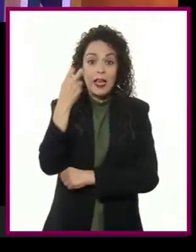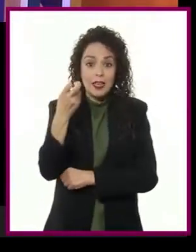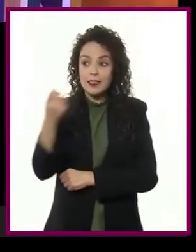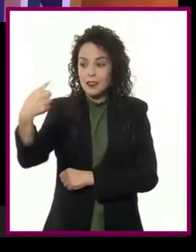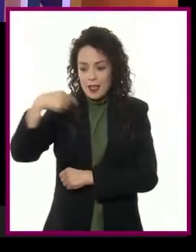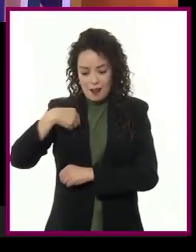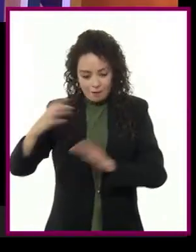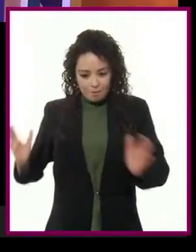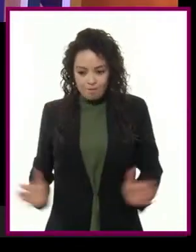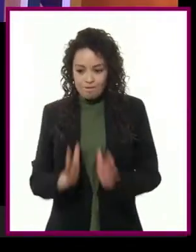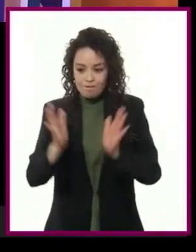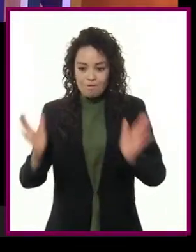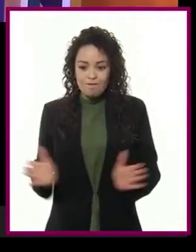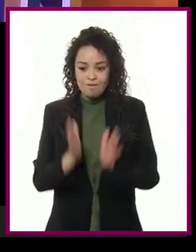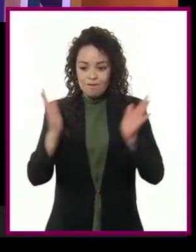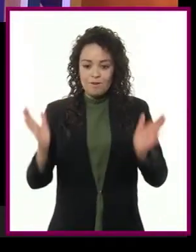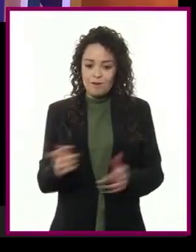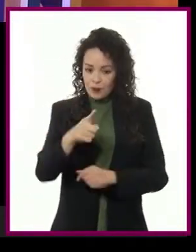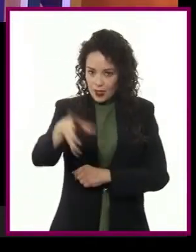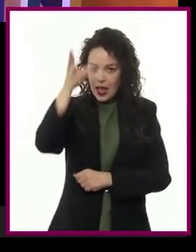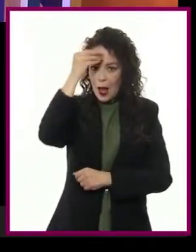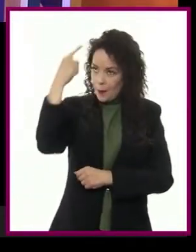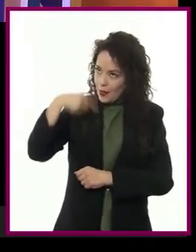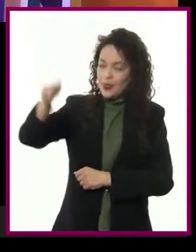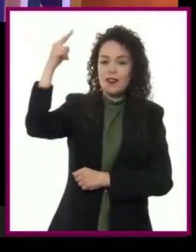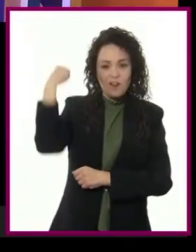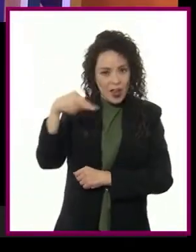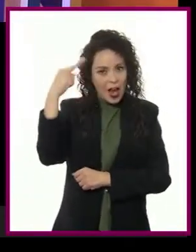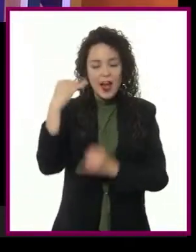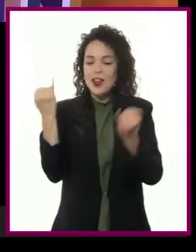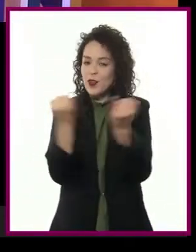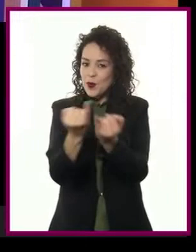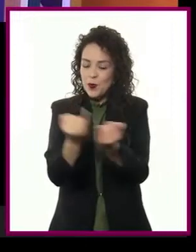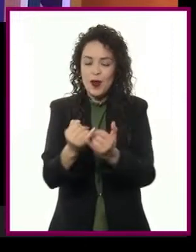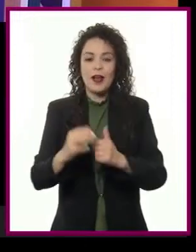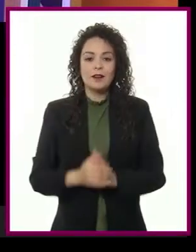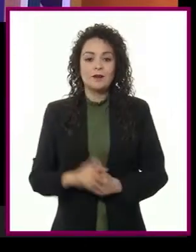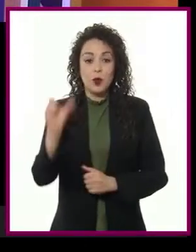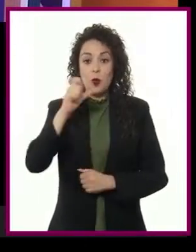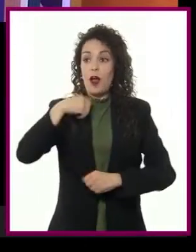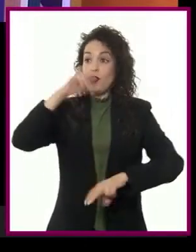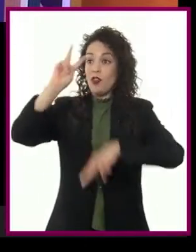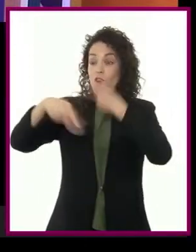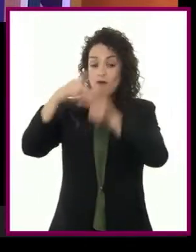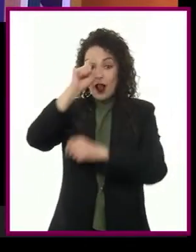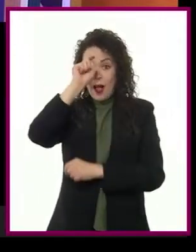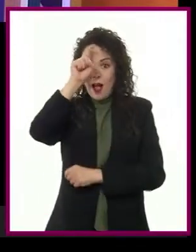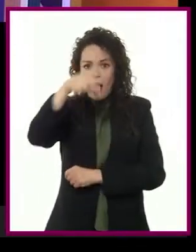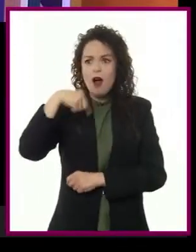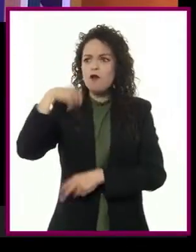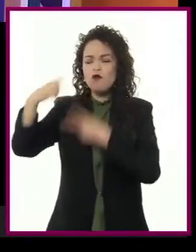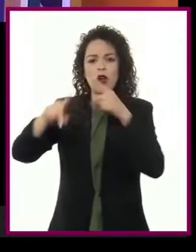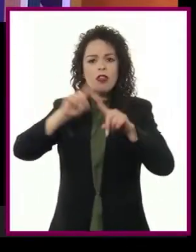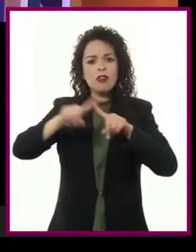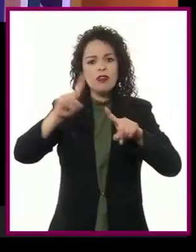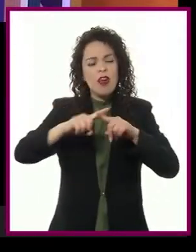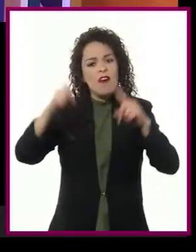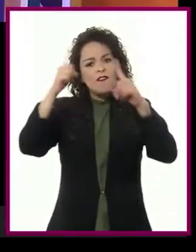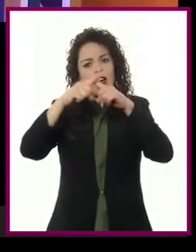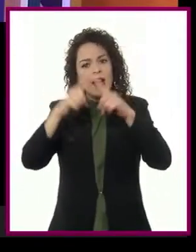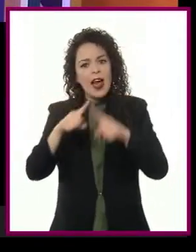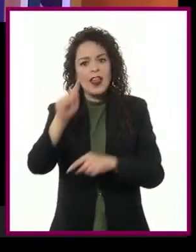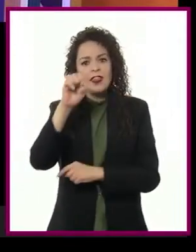entusiasmo. Al estar en Egipto, visité varios templos y tuve la oportunidad de participar